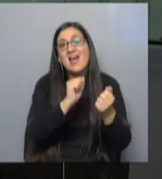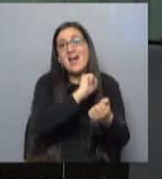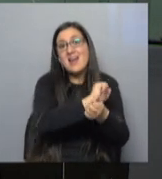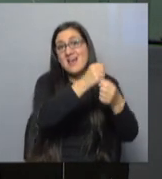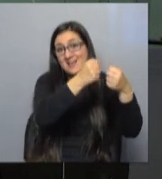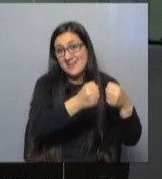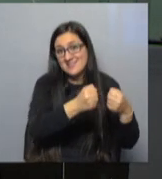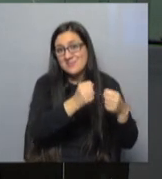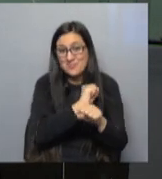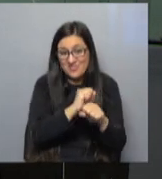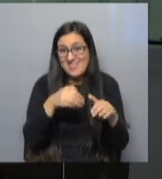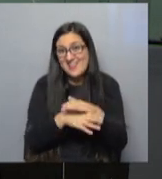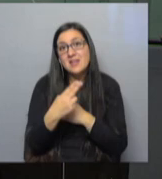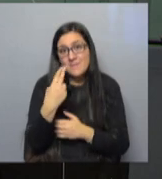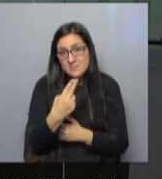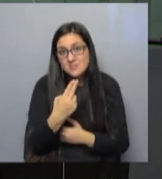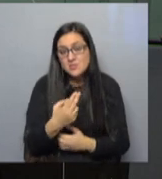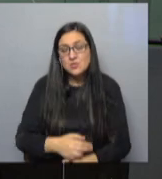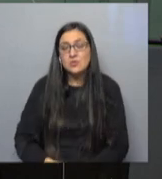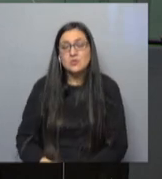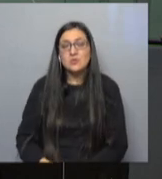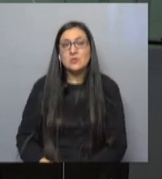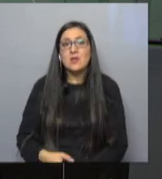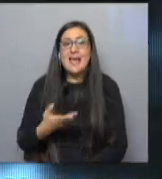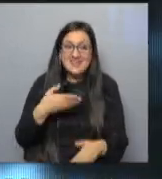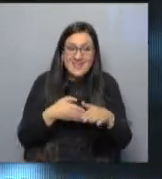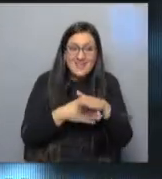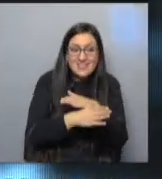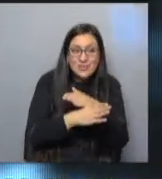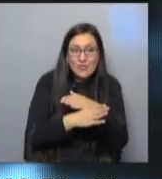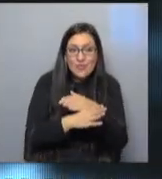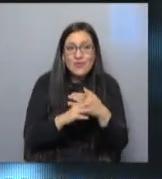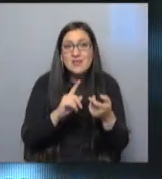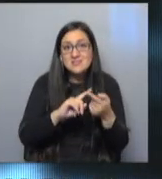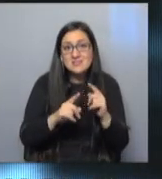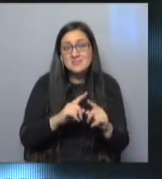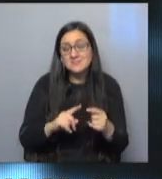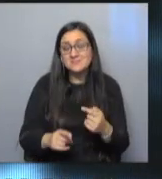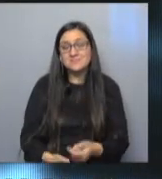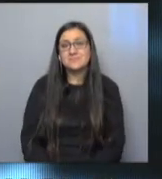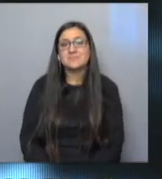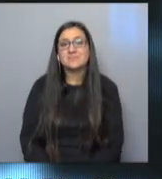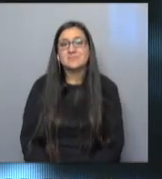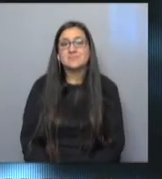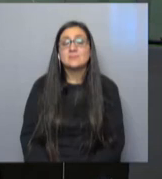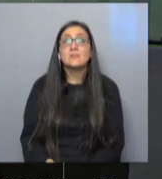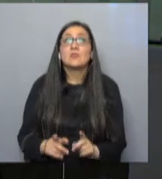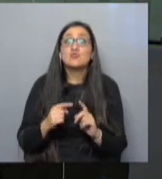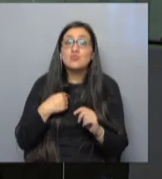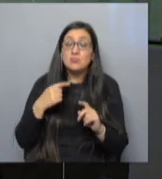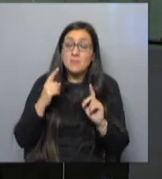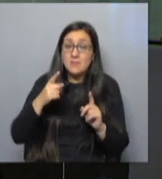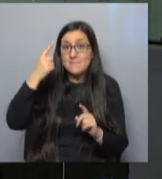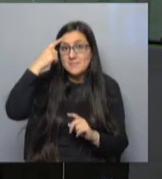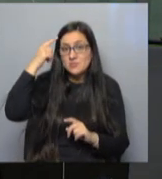bueno había sido abogada de marenales y bueno ahí se había vinculado claro pero ellos también pienso que era